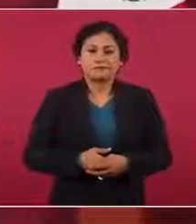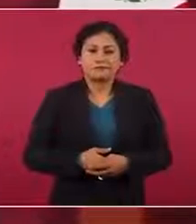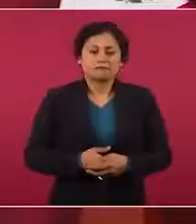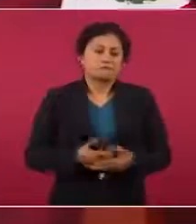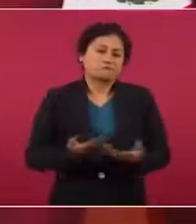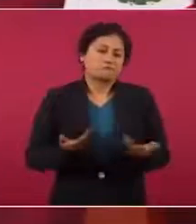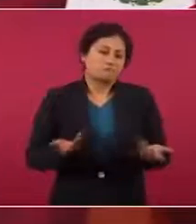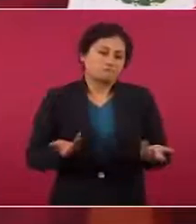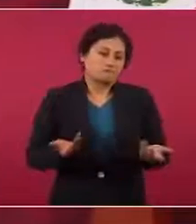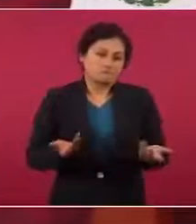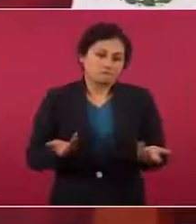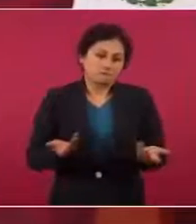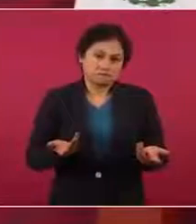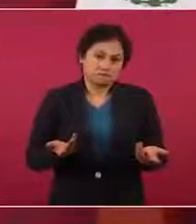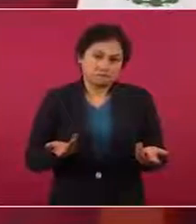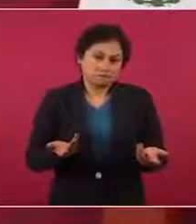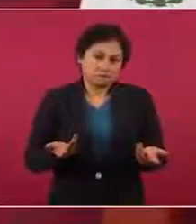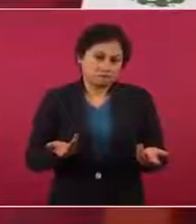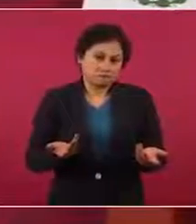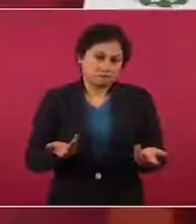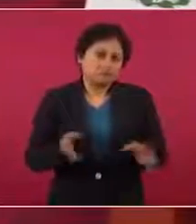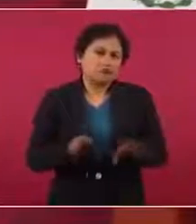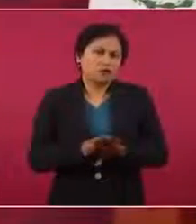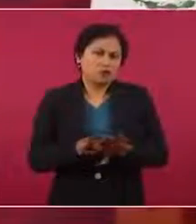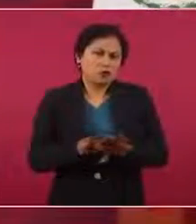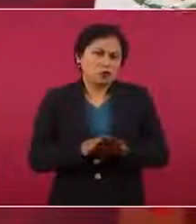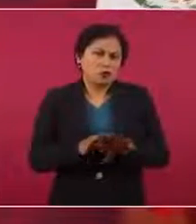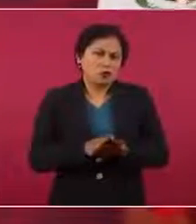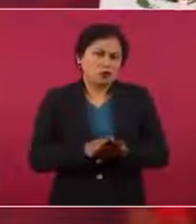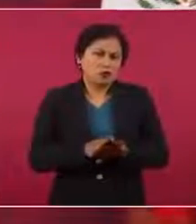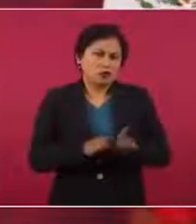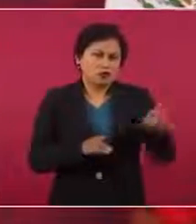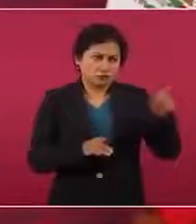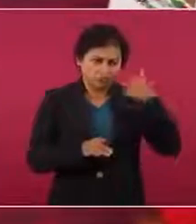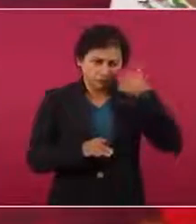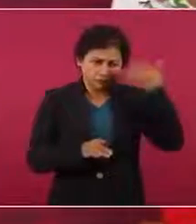pues no se procurarían estos